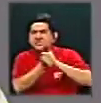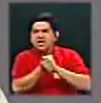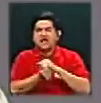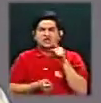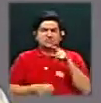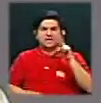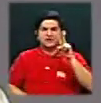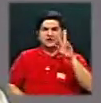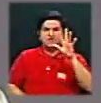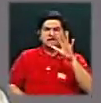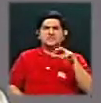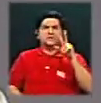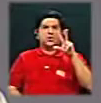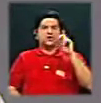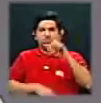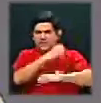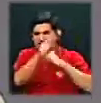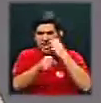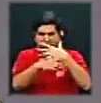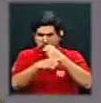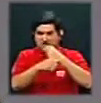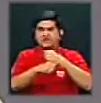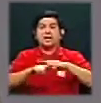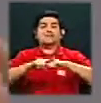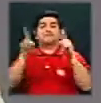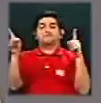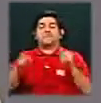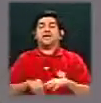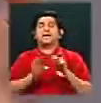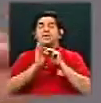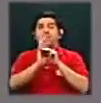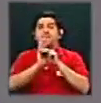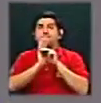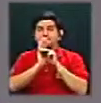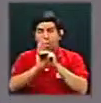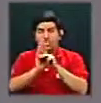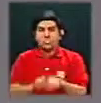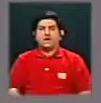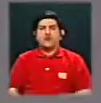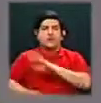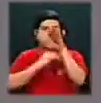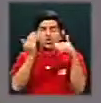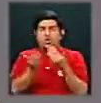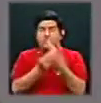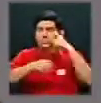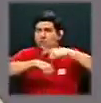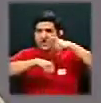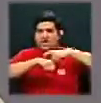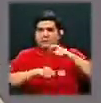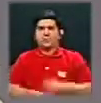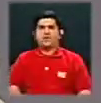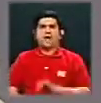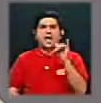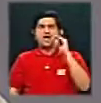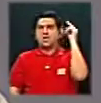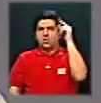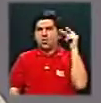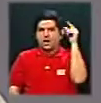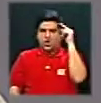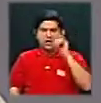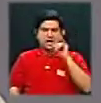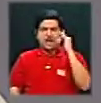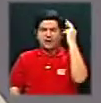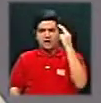de esos 25, 30 años se han introducido, pero un modelo que básicamente a lo largo de todo ese periodo responde a una misma lógica, a una